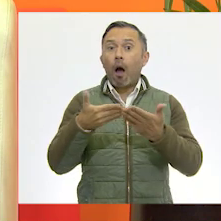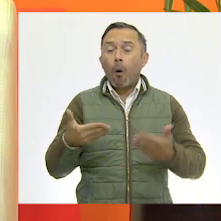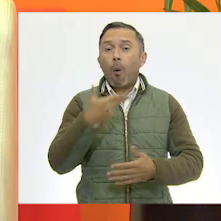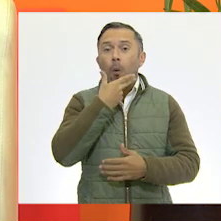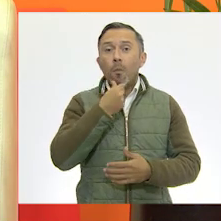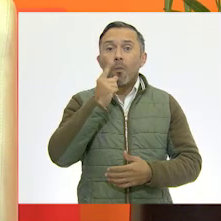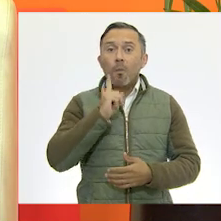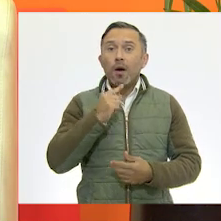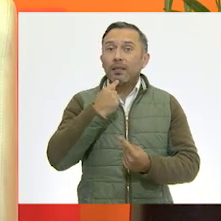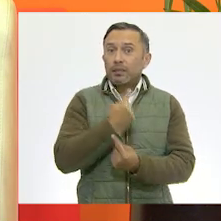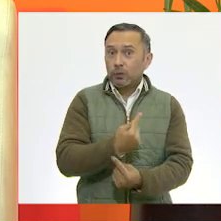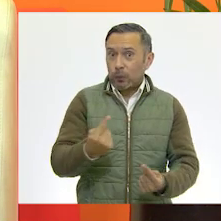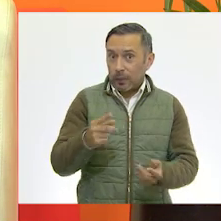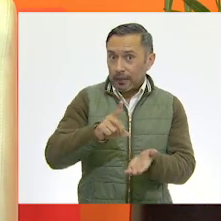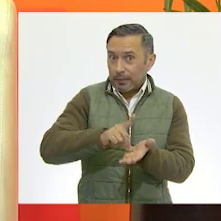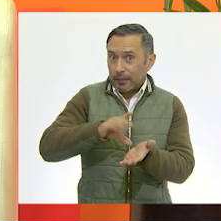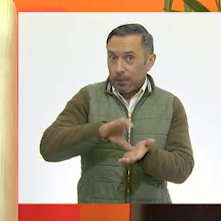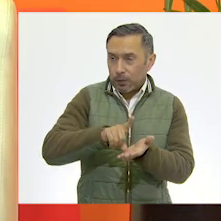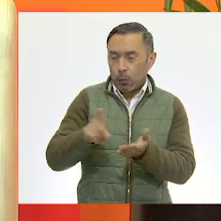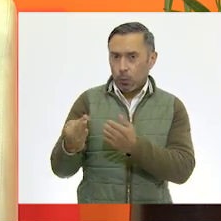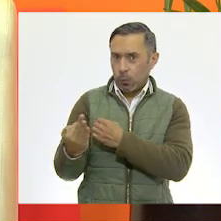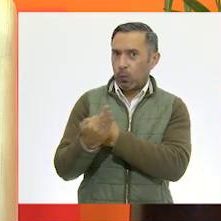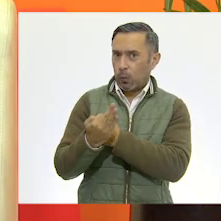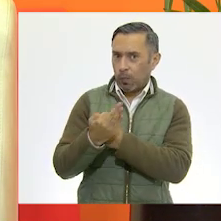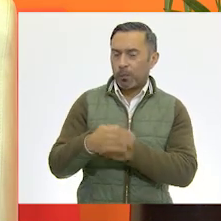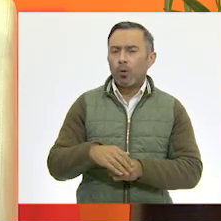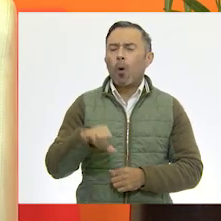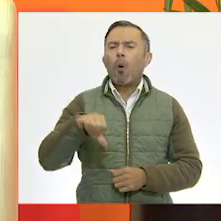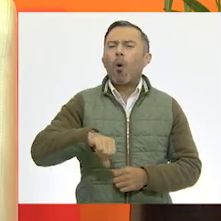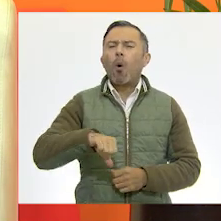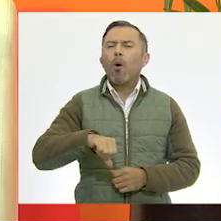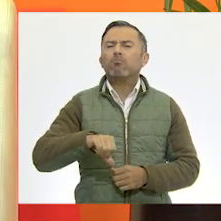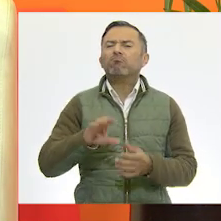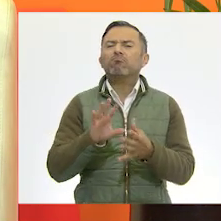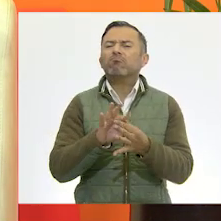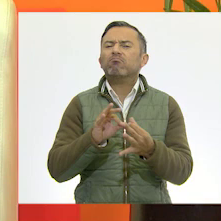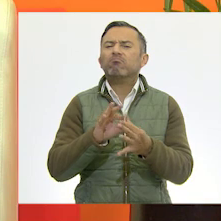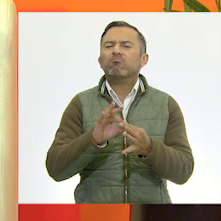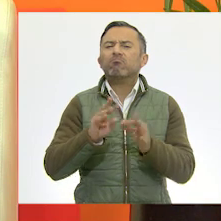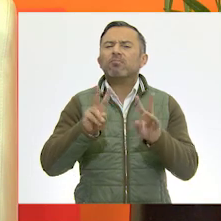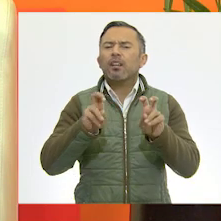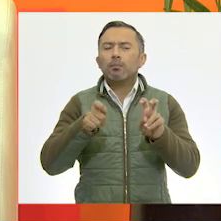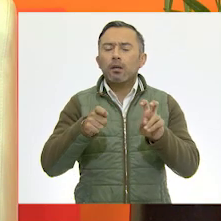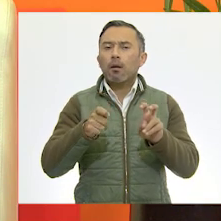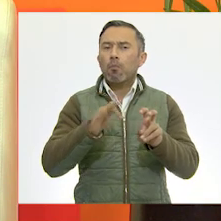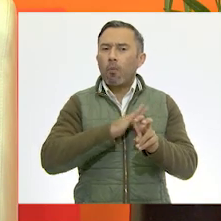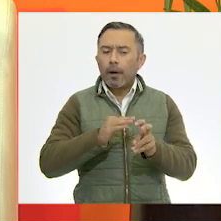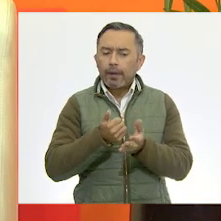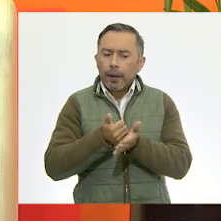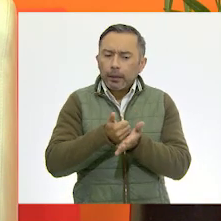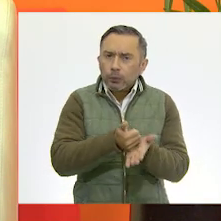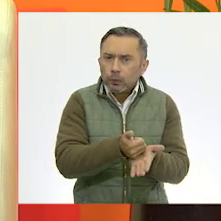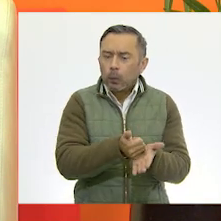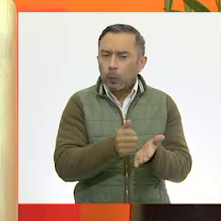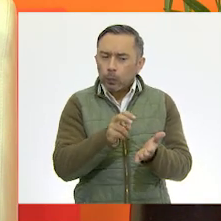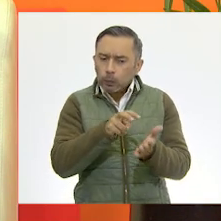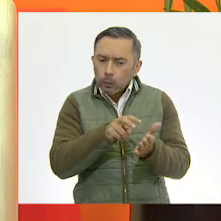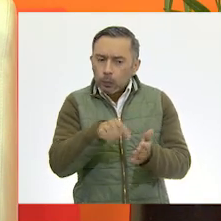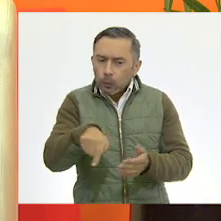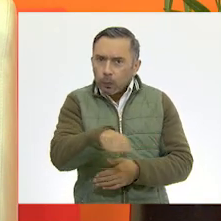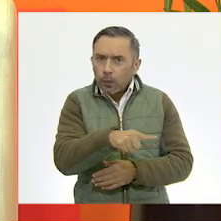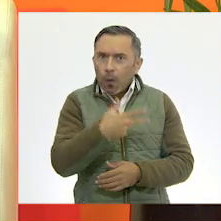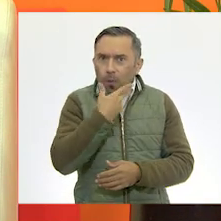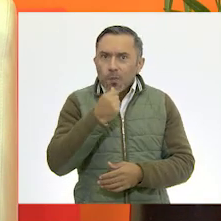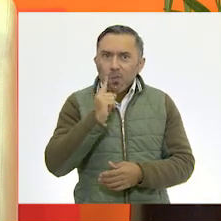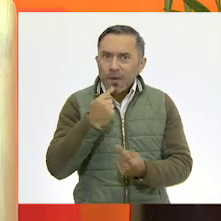con discapacidad. El día de hoy platicaremos sobre otras estrategias que se pueden usar para favorecer el aprendizaje de las y